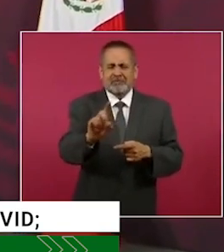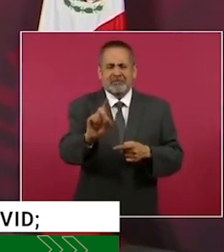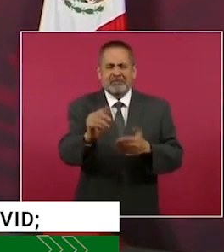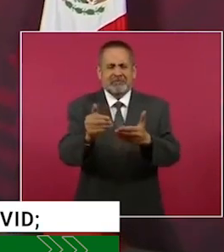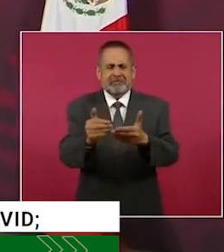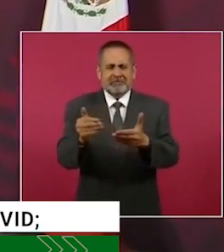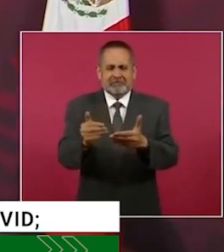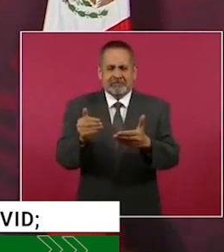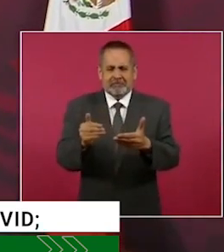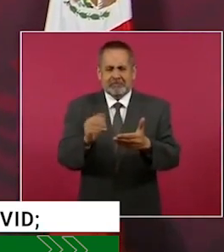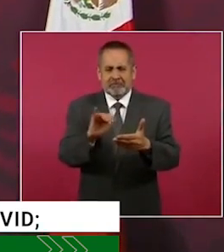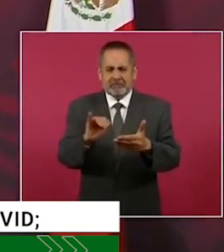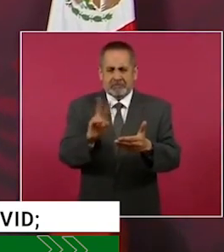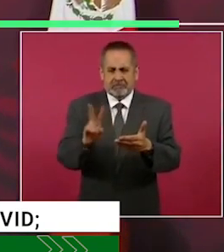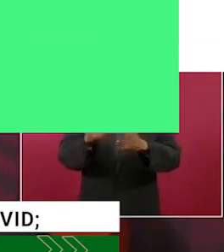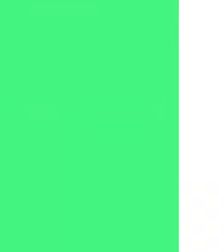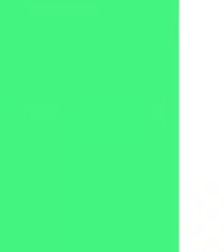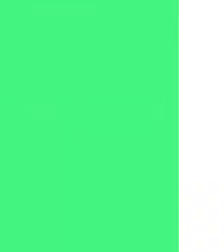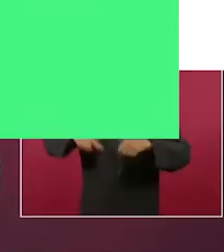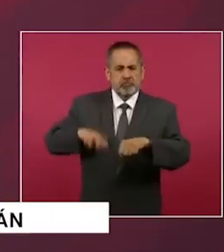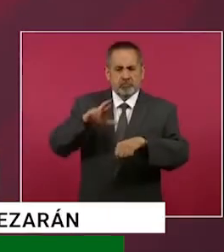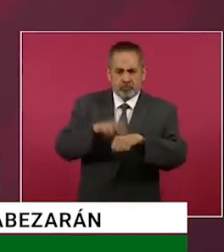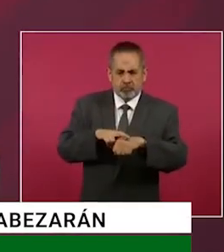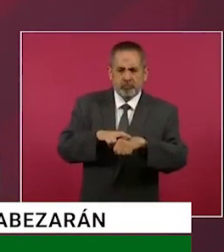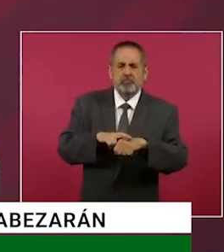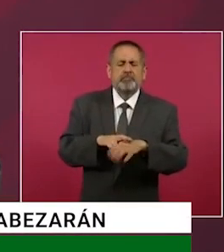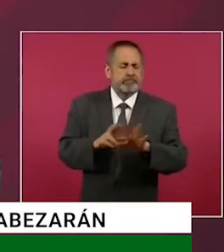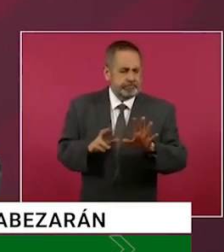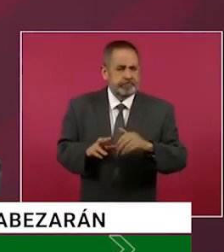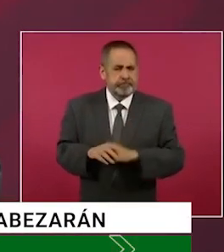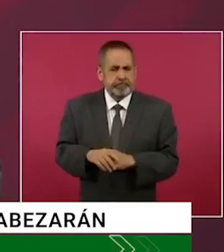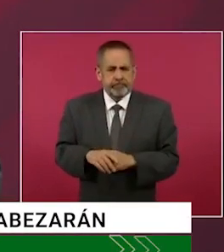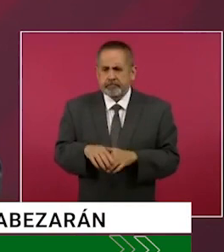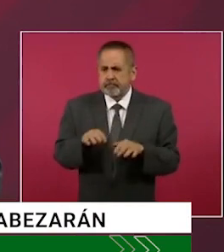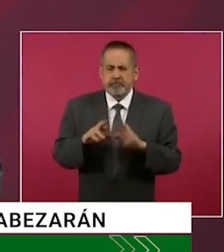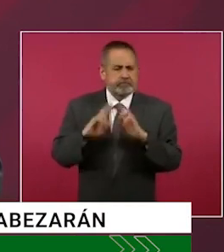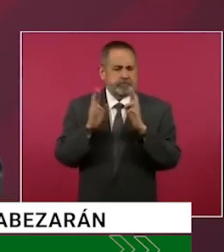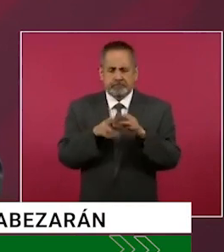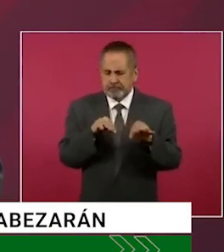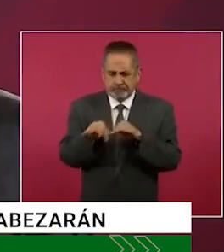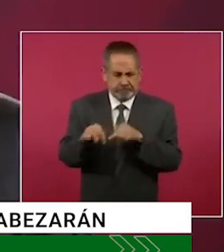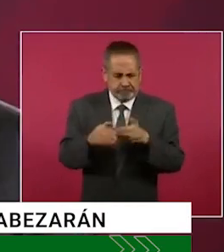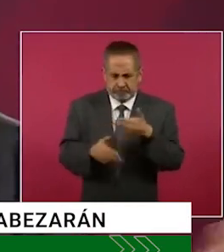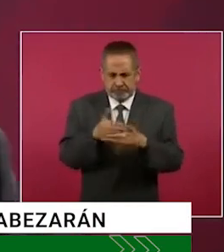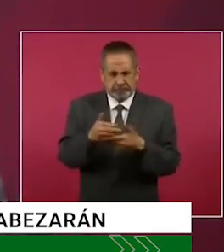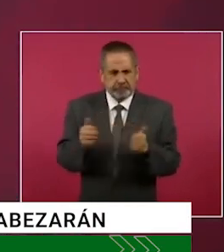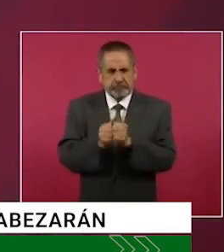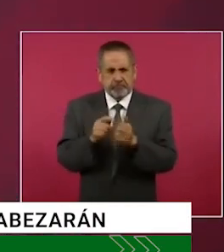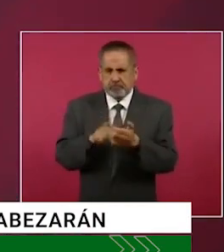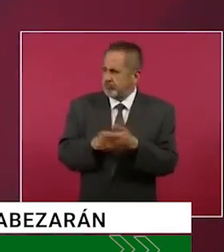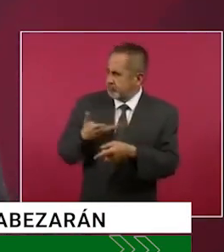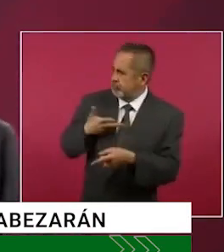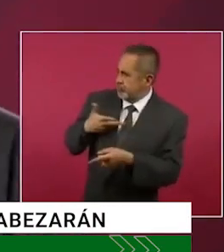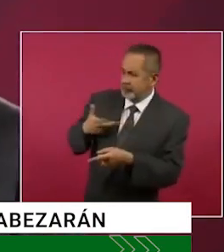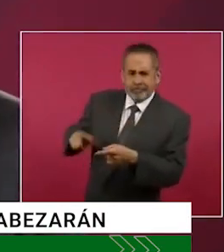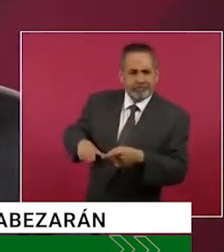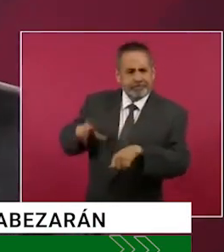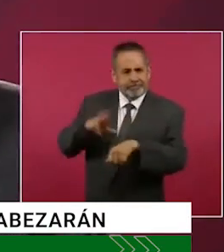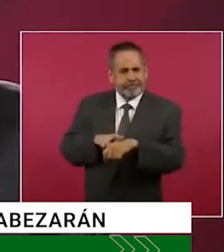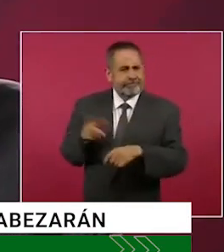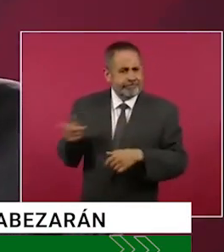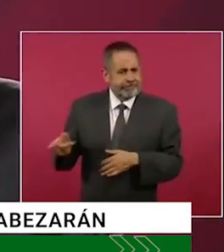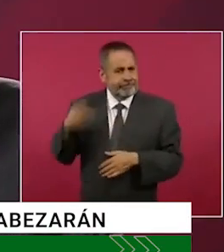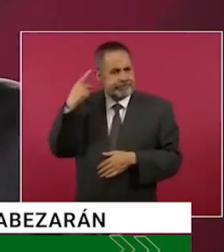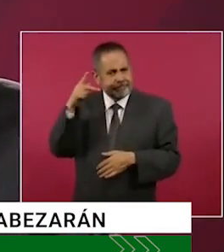reanudando sus actividades de manera normal. López Hernández informó que el presidente no estará presente durante el encuentro con